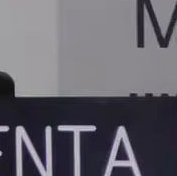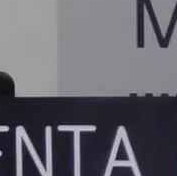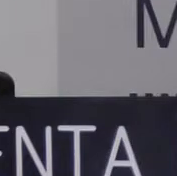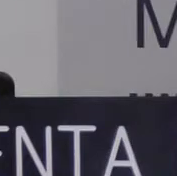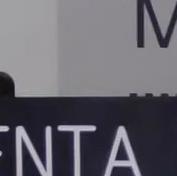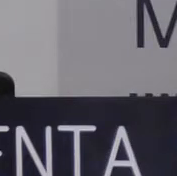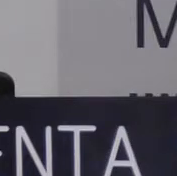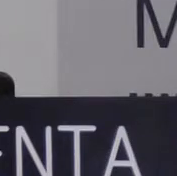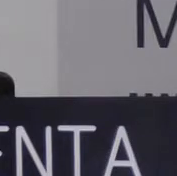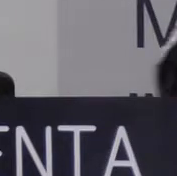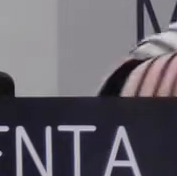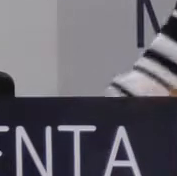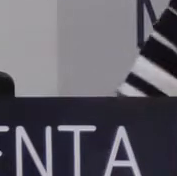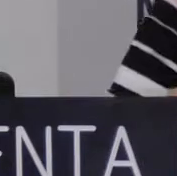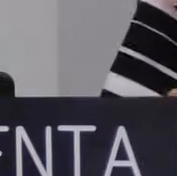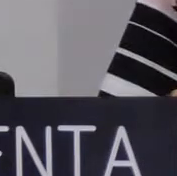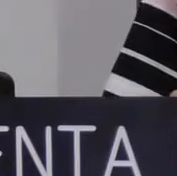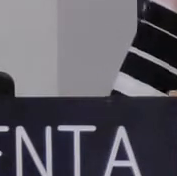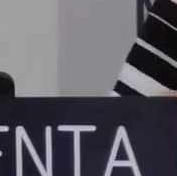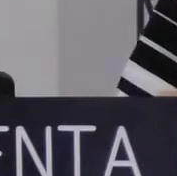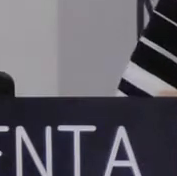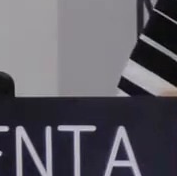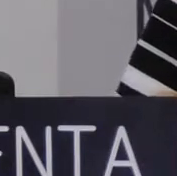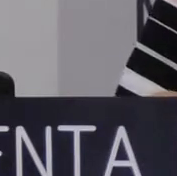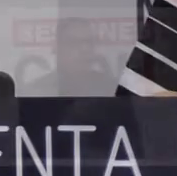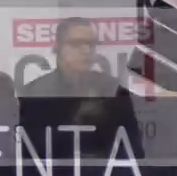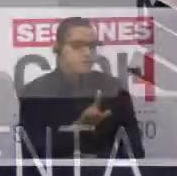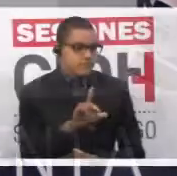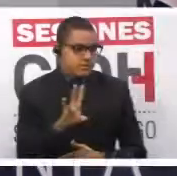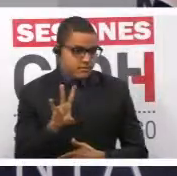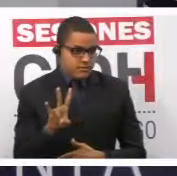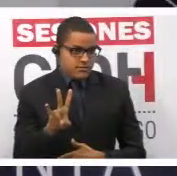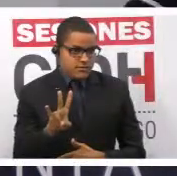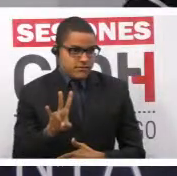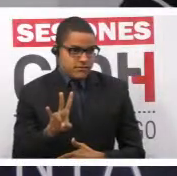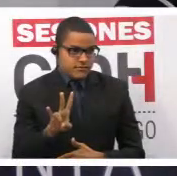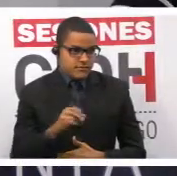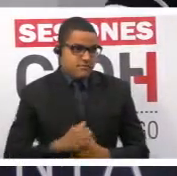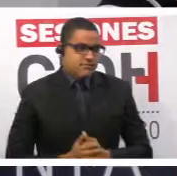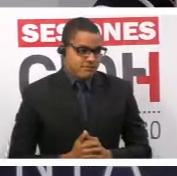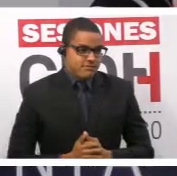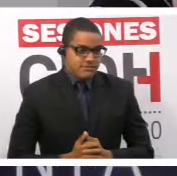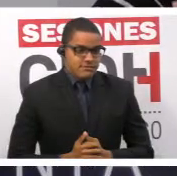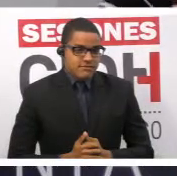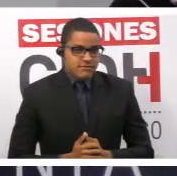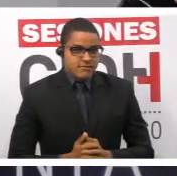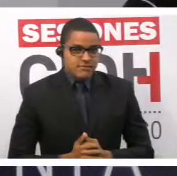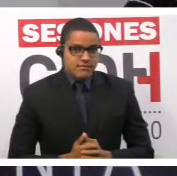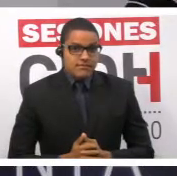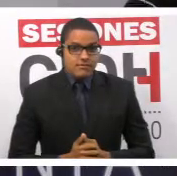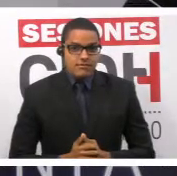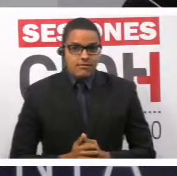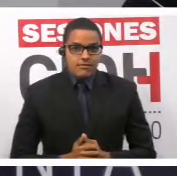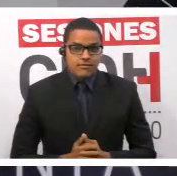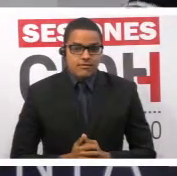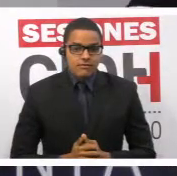of the moon six day es especial pero sesión sin santo domingo